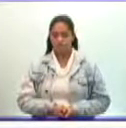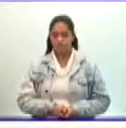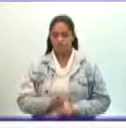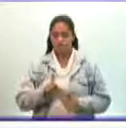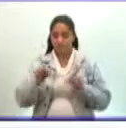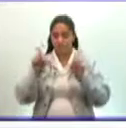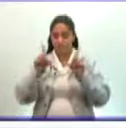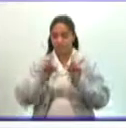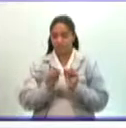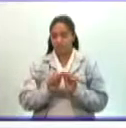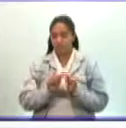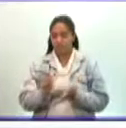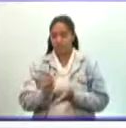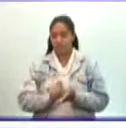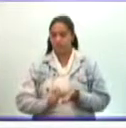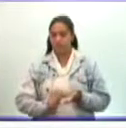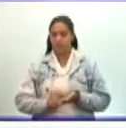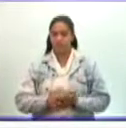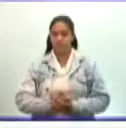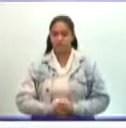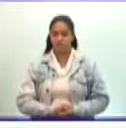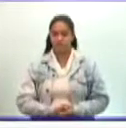figura de análisis.